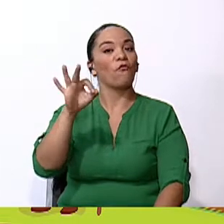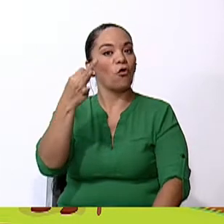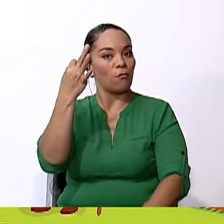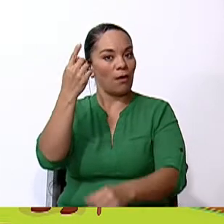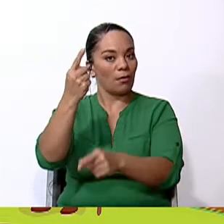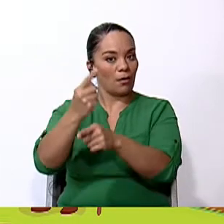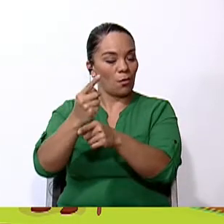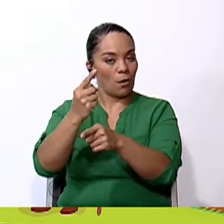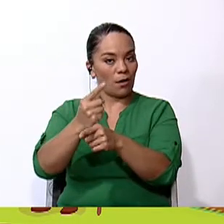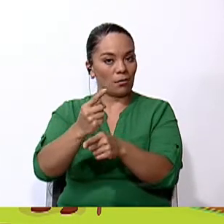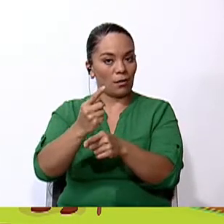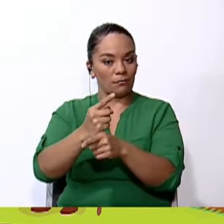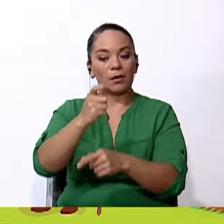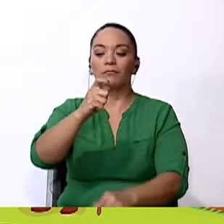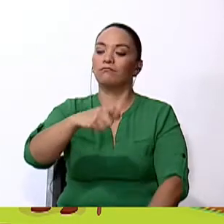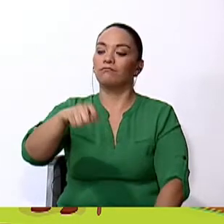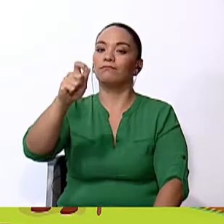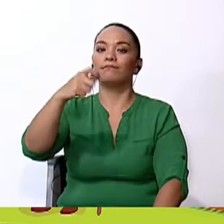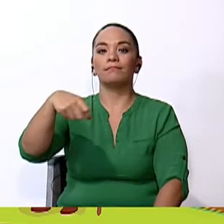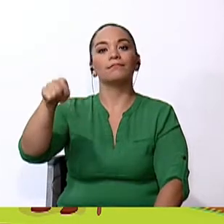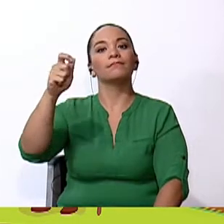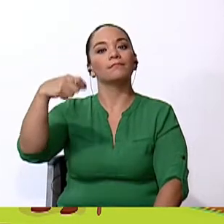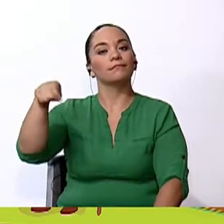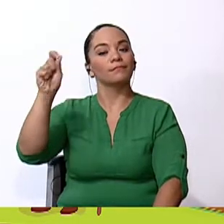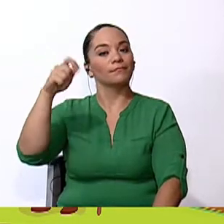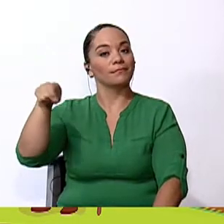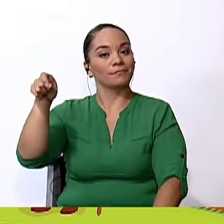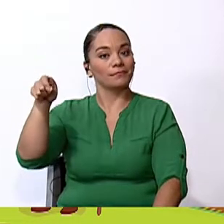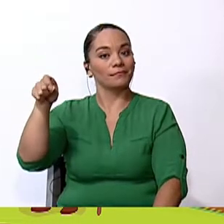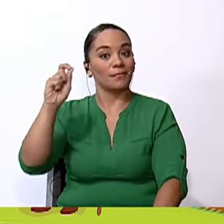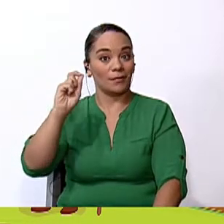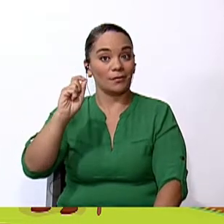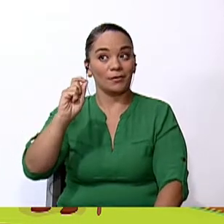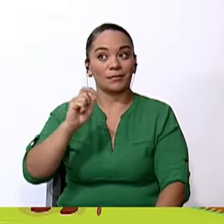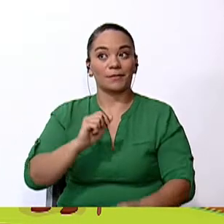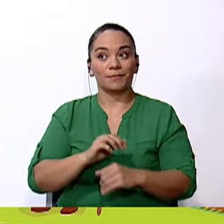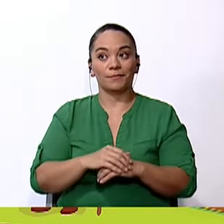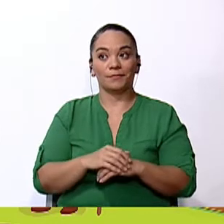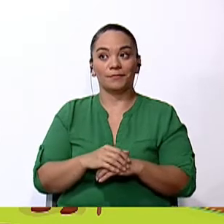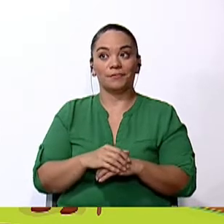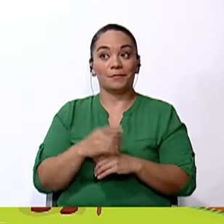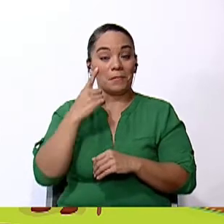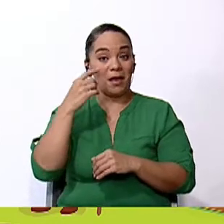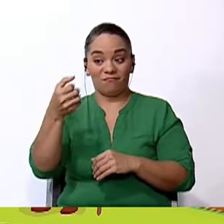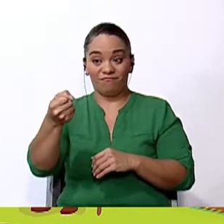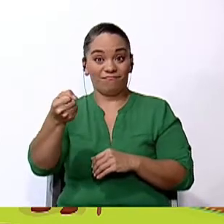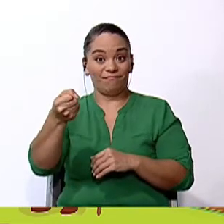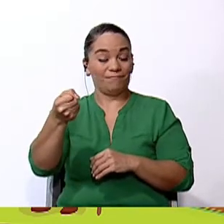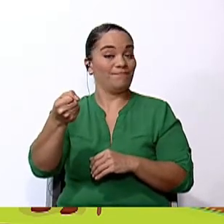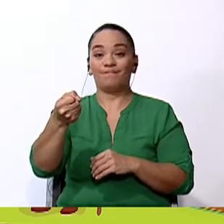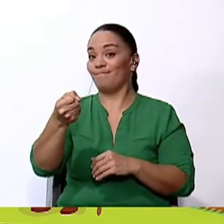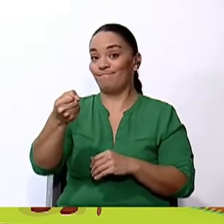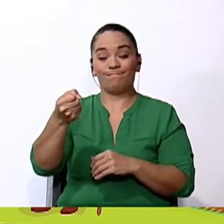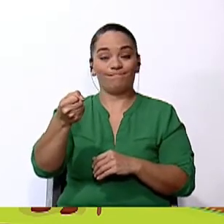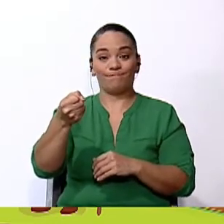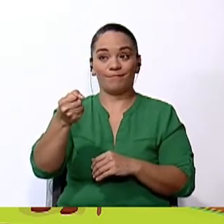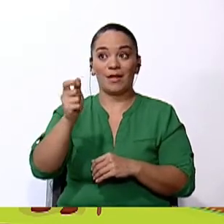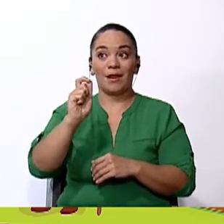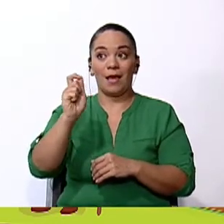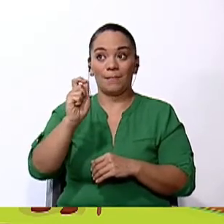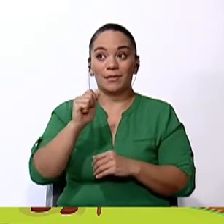adecuadamente para hacer nuestros trazos. ¿Es así? No. El lápiz de escribir se